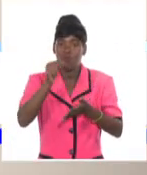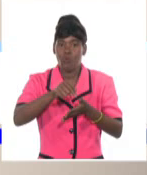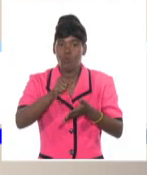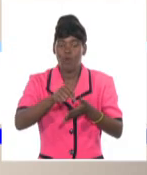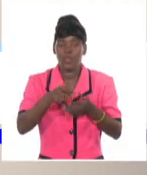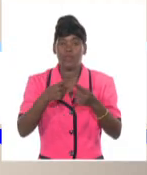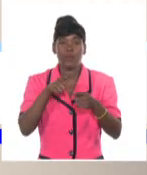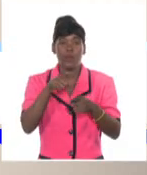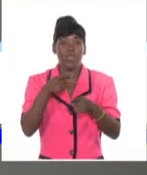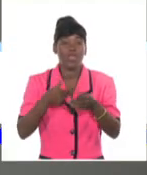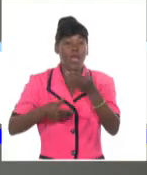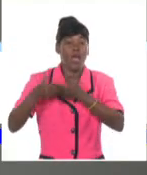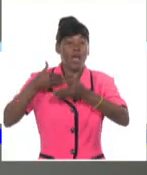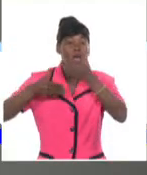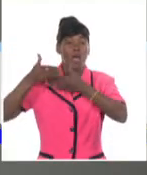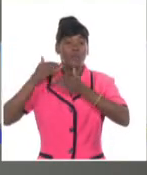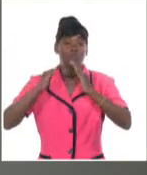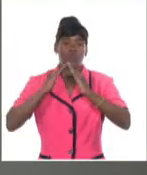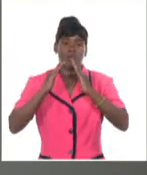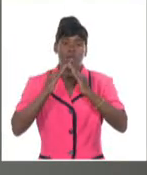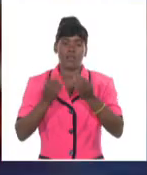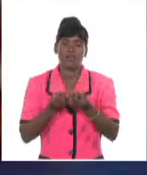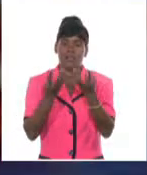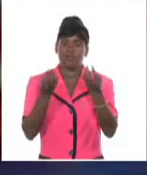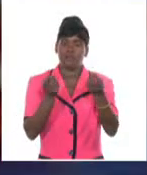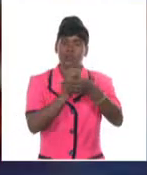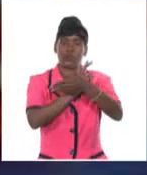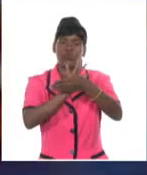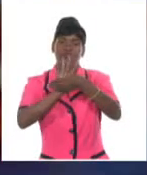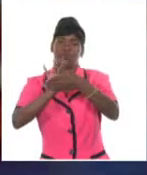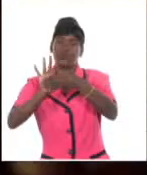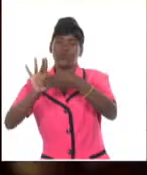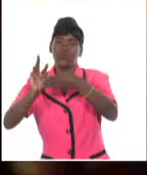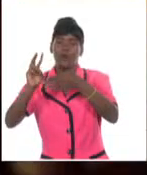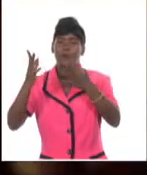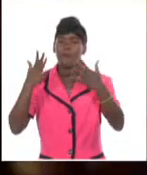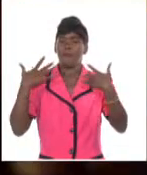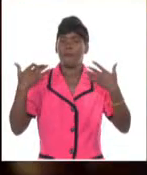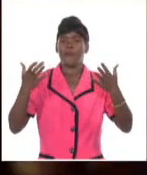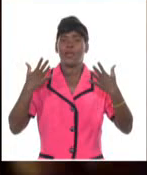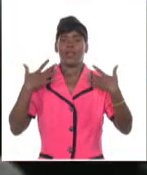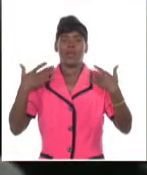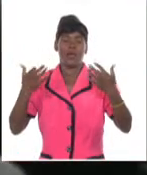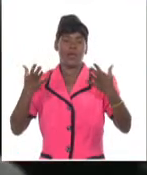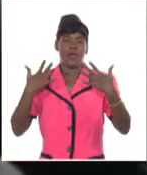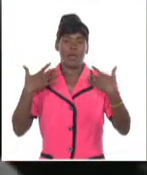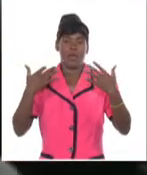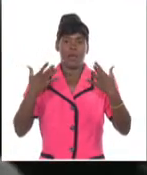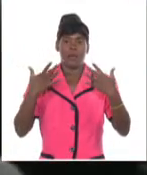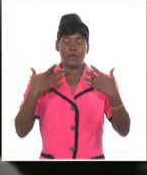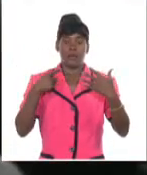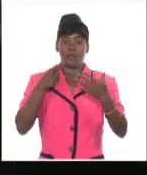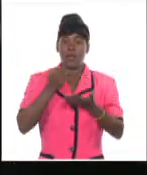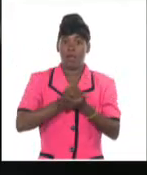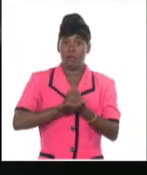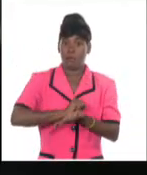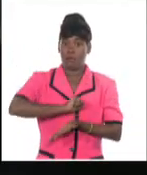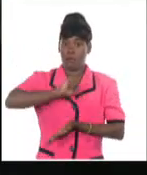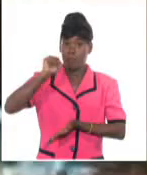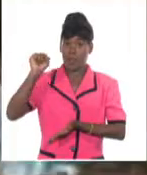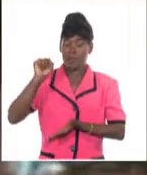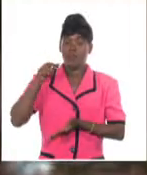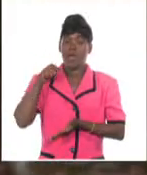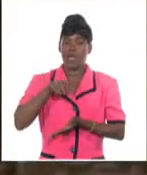Últimos días de una casa, Poemas náufragos, Un verano en Tenerife. De su premio Cervantes, sus pasiones,